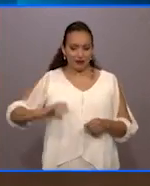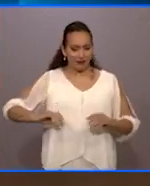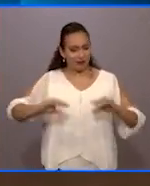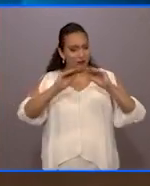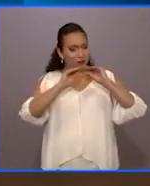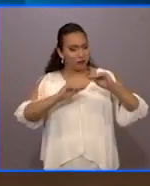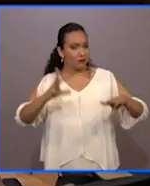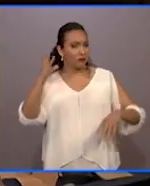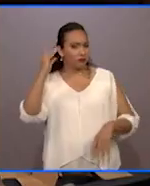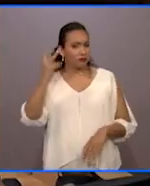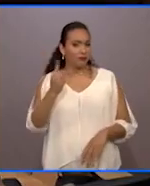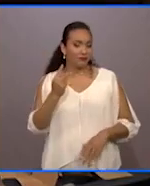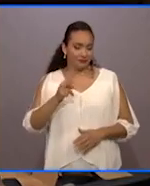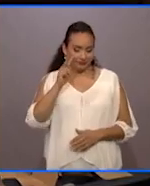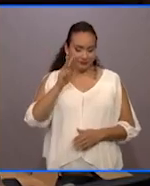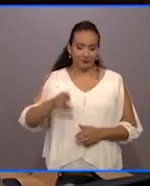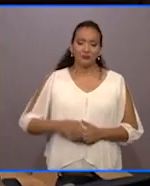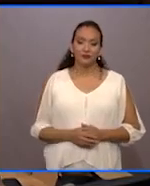judicial.